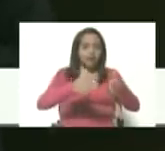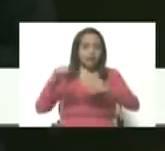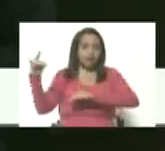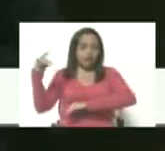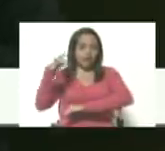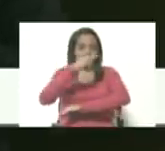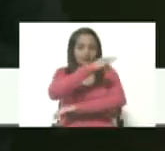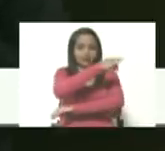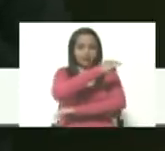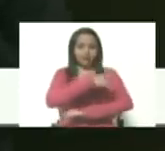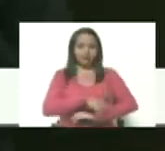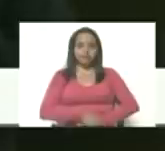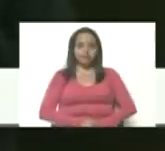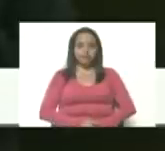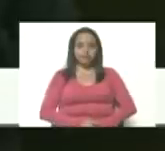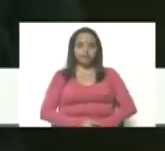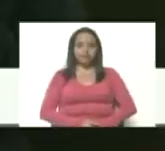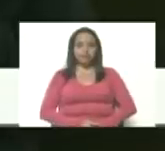aire.